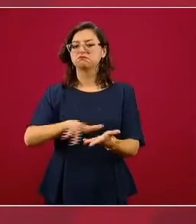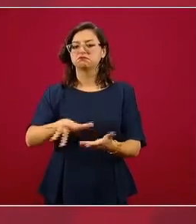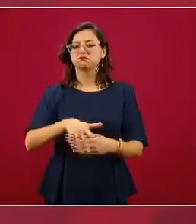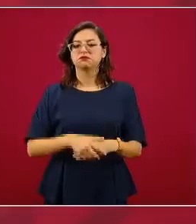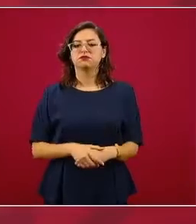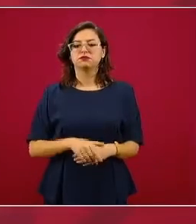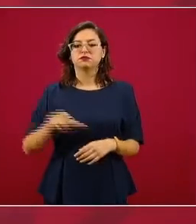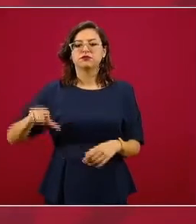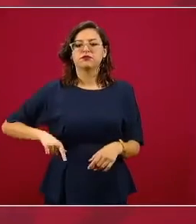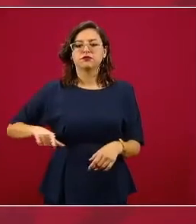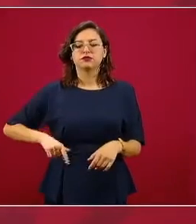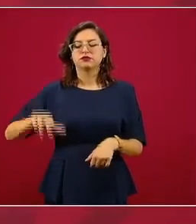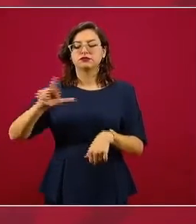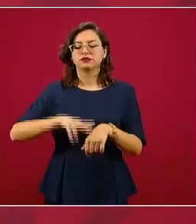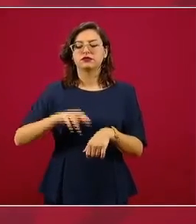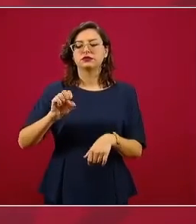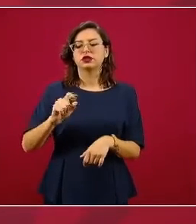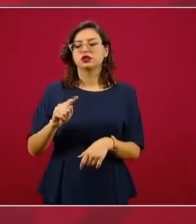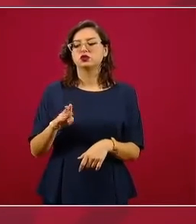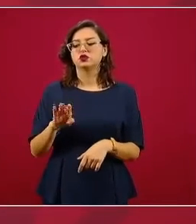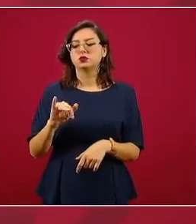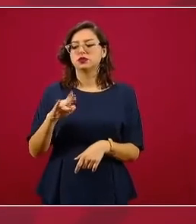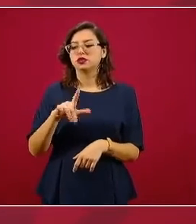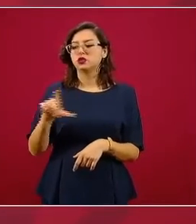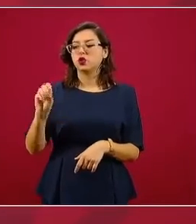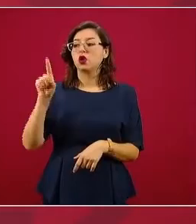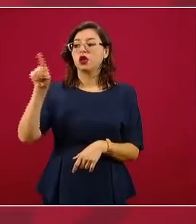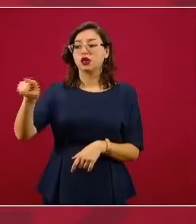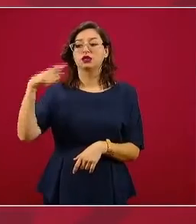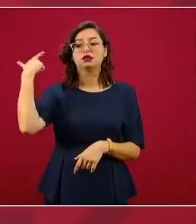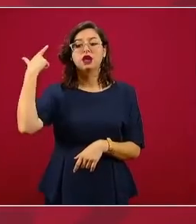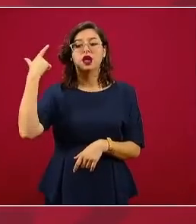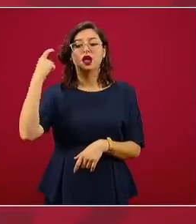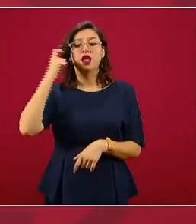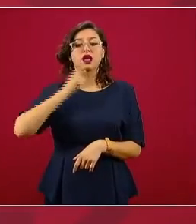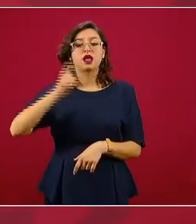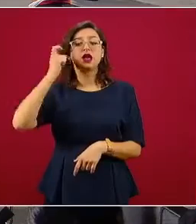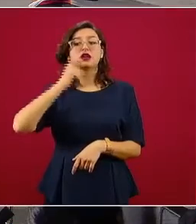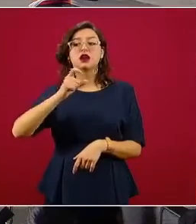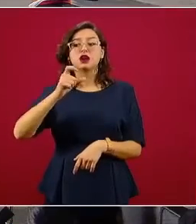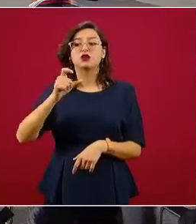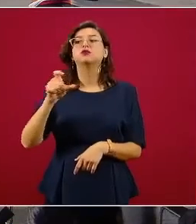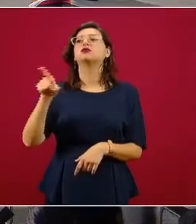El gobernador Astudillo en Guerrero ha estado trabajando